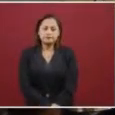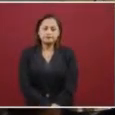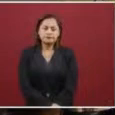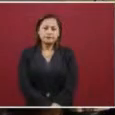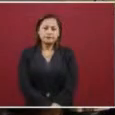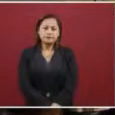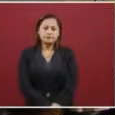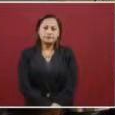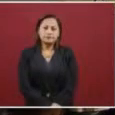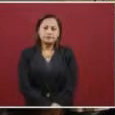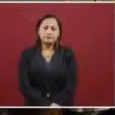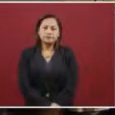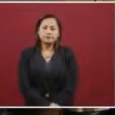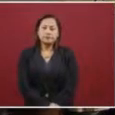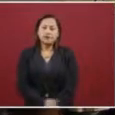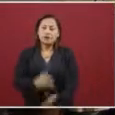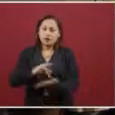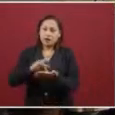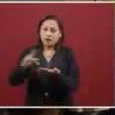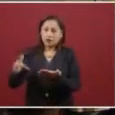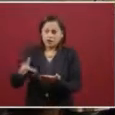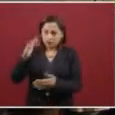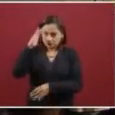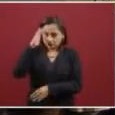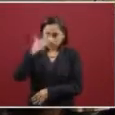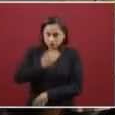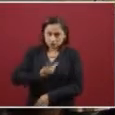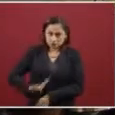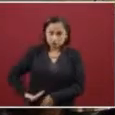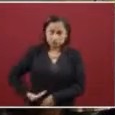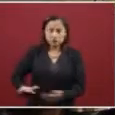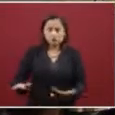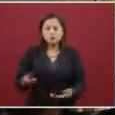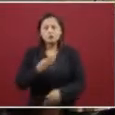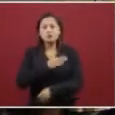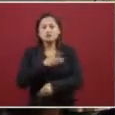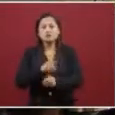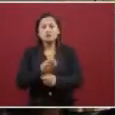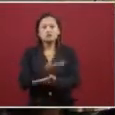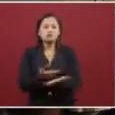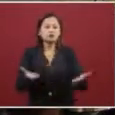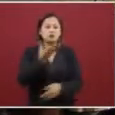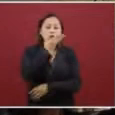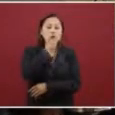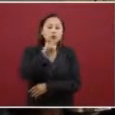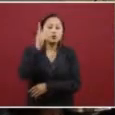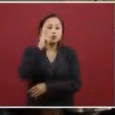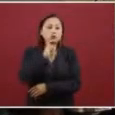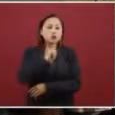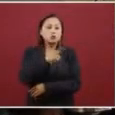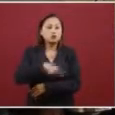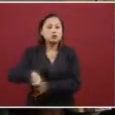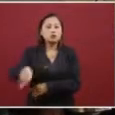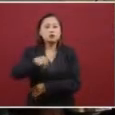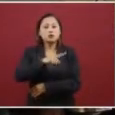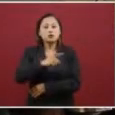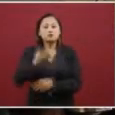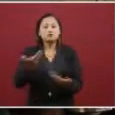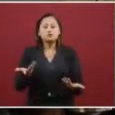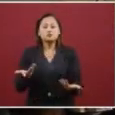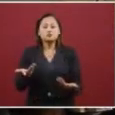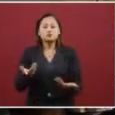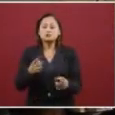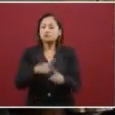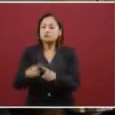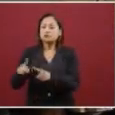y muchas gracias señor presidentes muy buenos días a todos de todos ustedes los medios